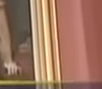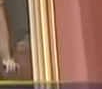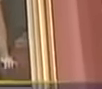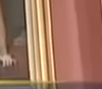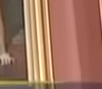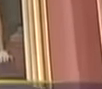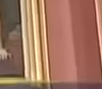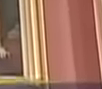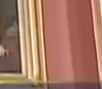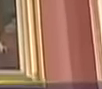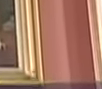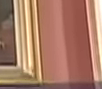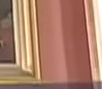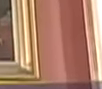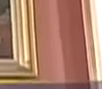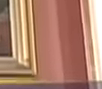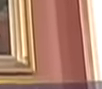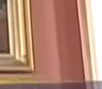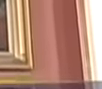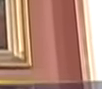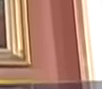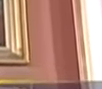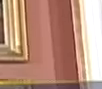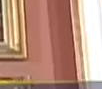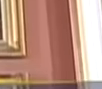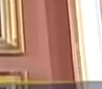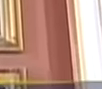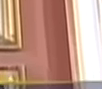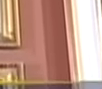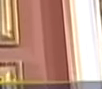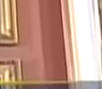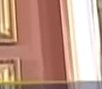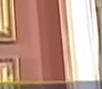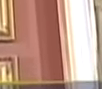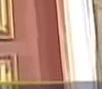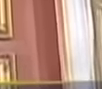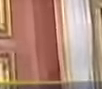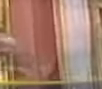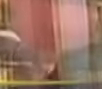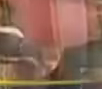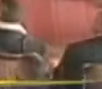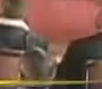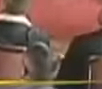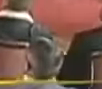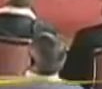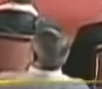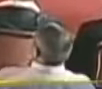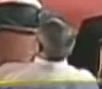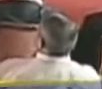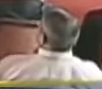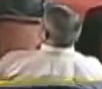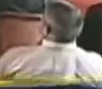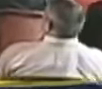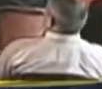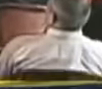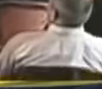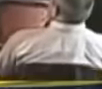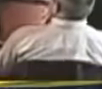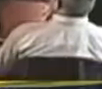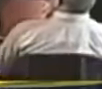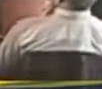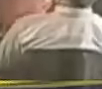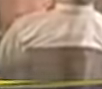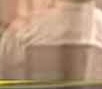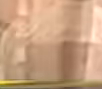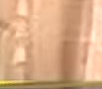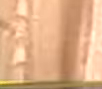dieron una visión de patria grande. Y ellos nos dieron la Guayana completa, porque Bolívar no